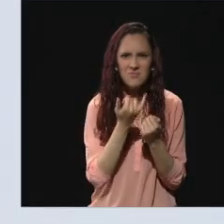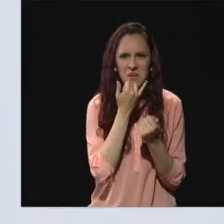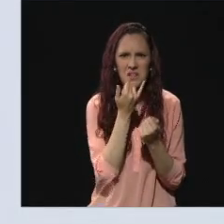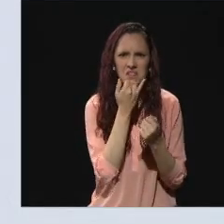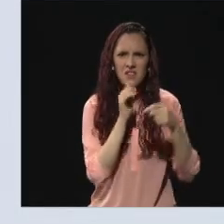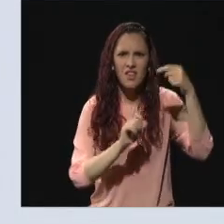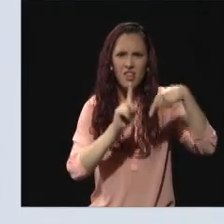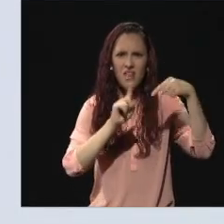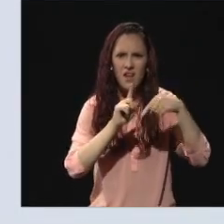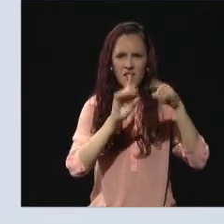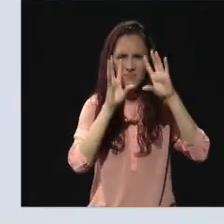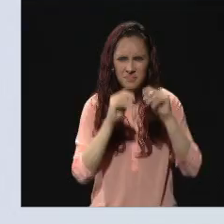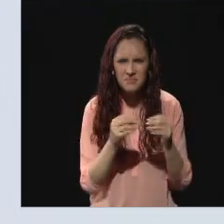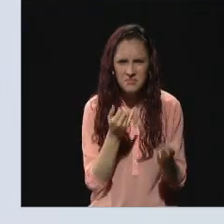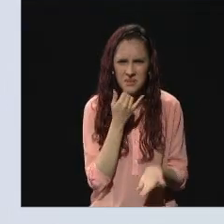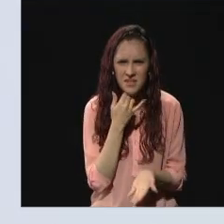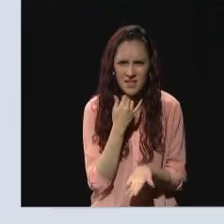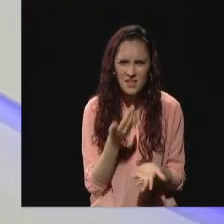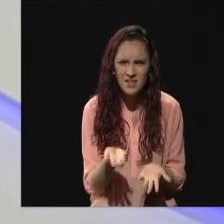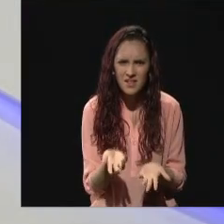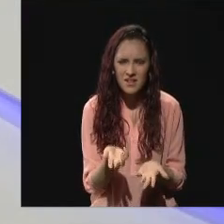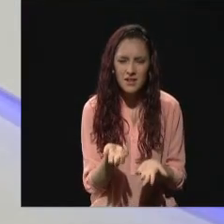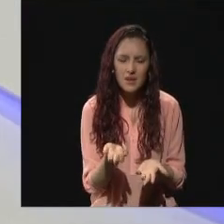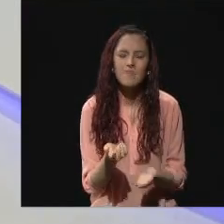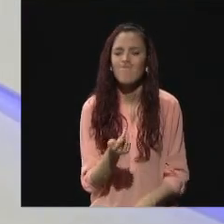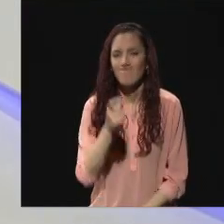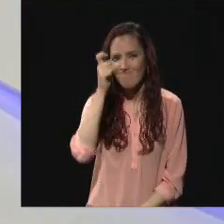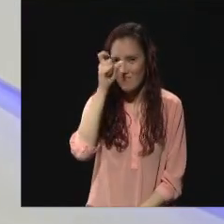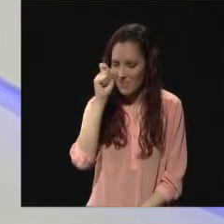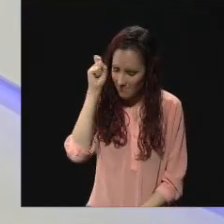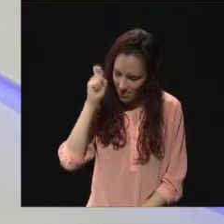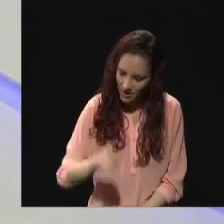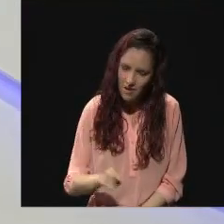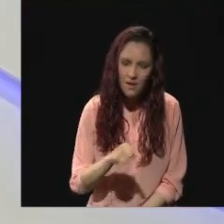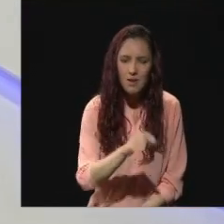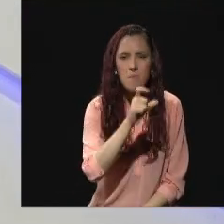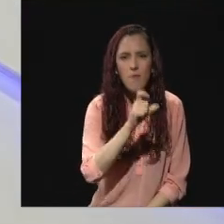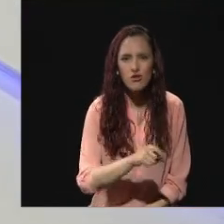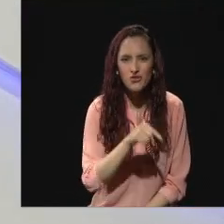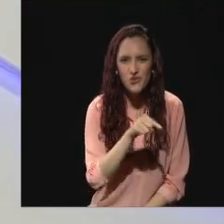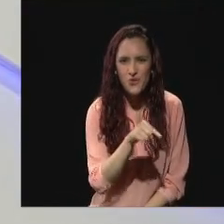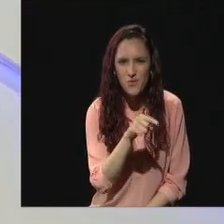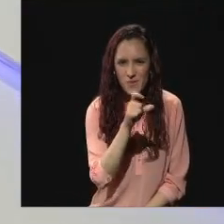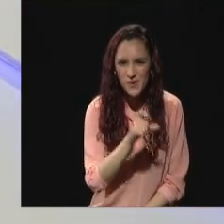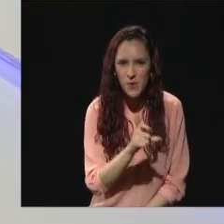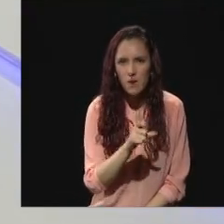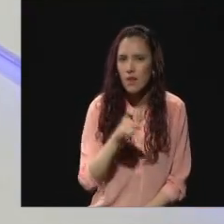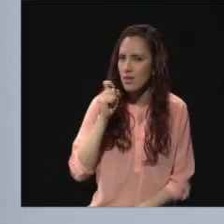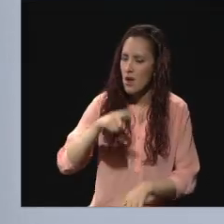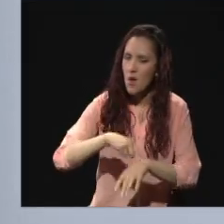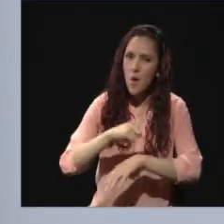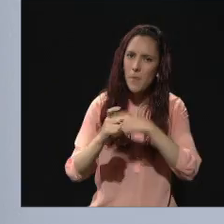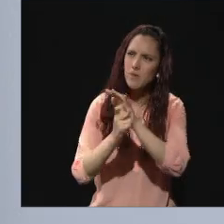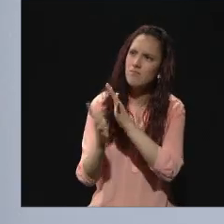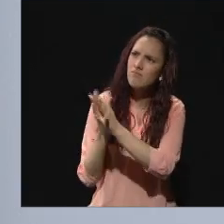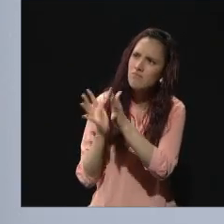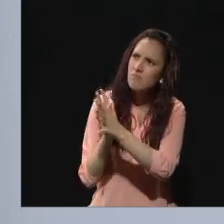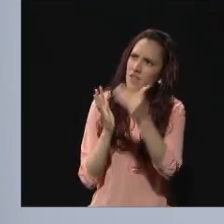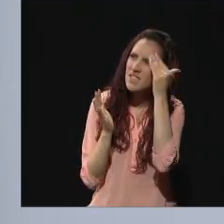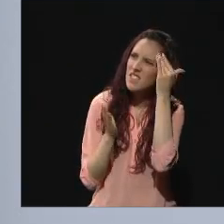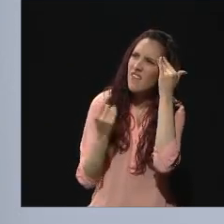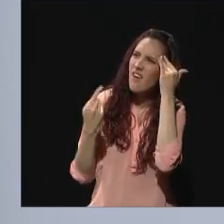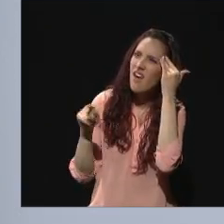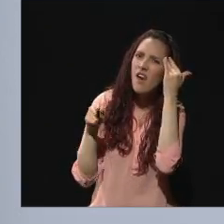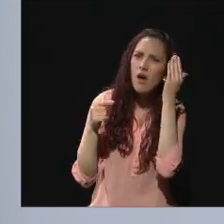importante es que el usuario conozca qué fue lo que le ofrecieron para eso además es el tipo del tema de contratos simplificados que sepa cuál es la